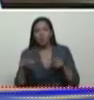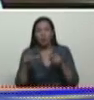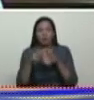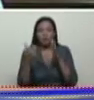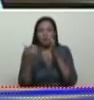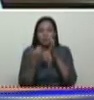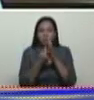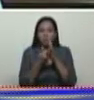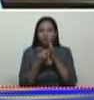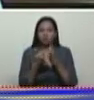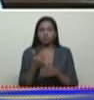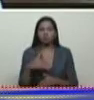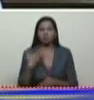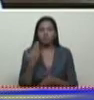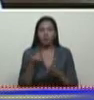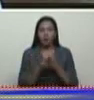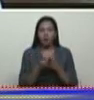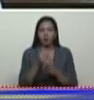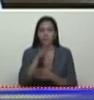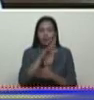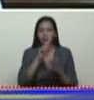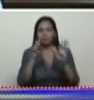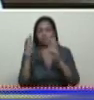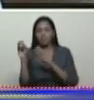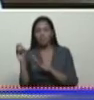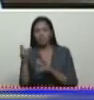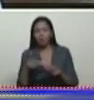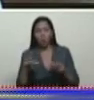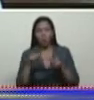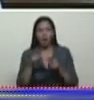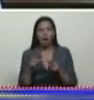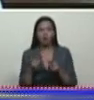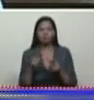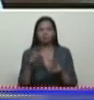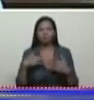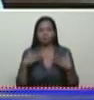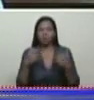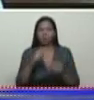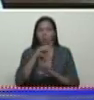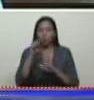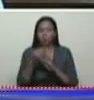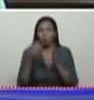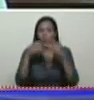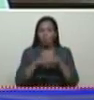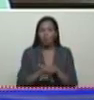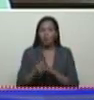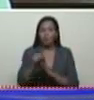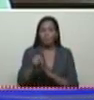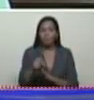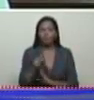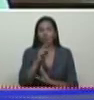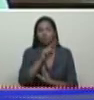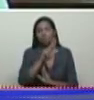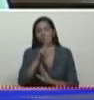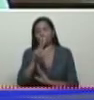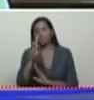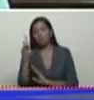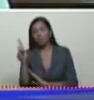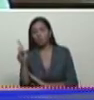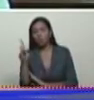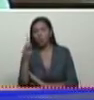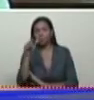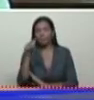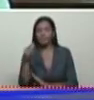vacunación, 560 áreas de salud integral incorporadas. Estamos llegando a